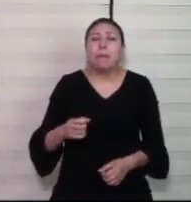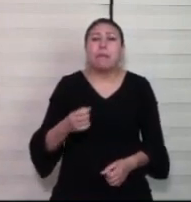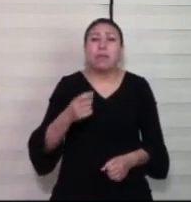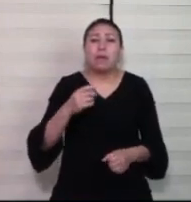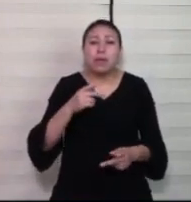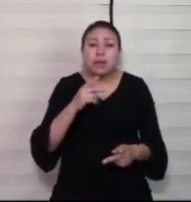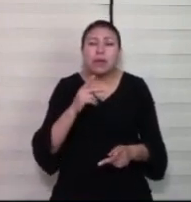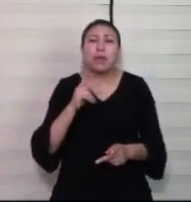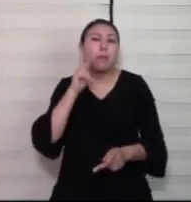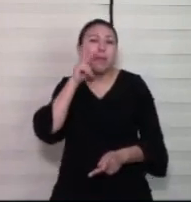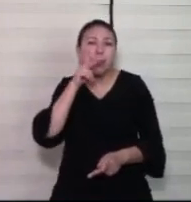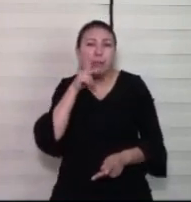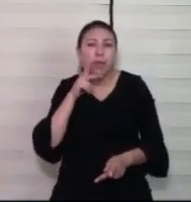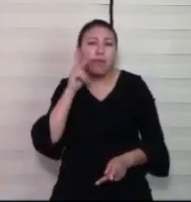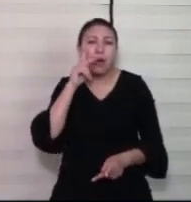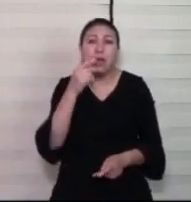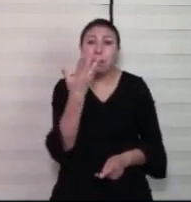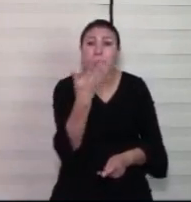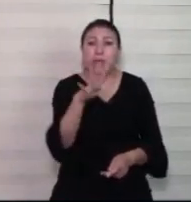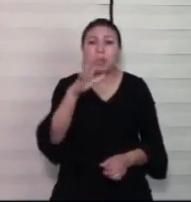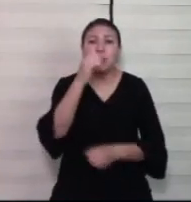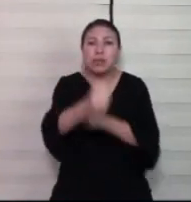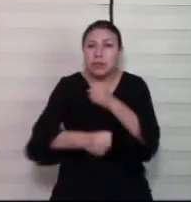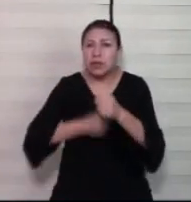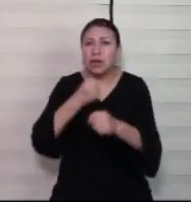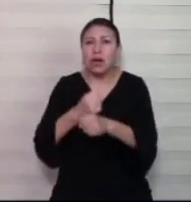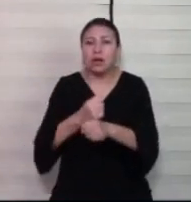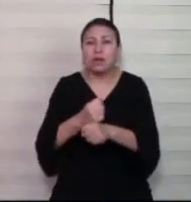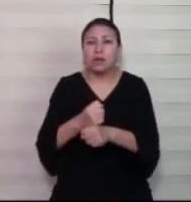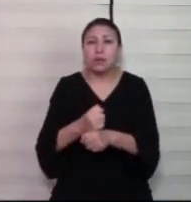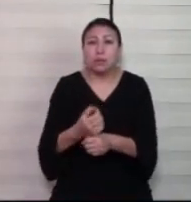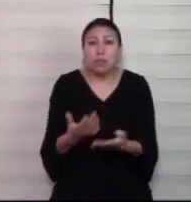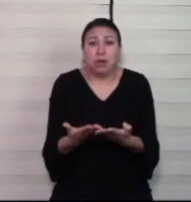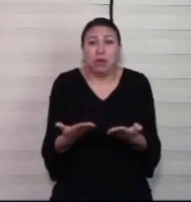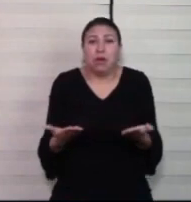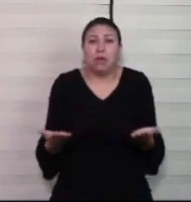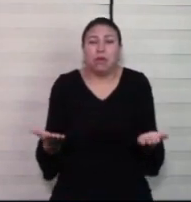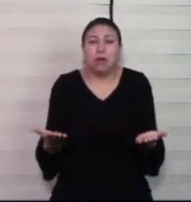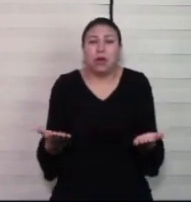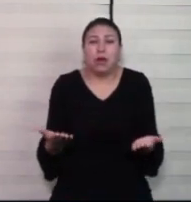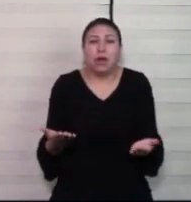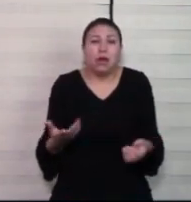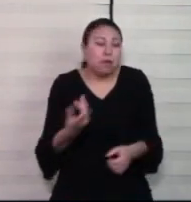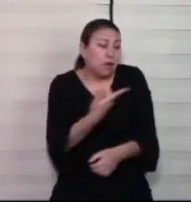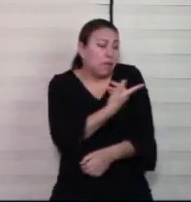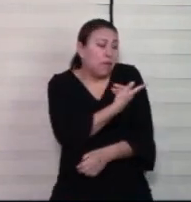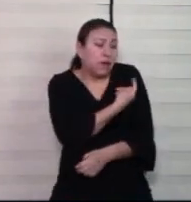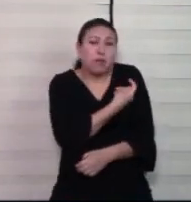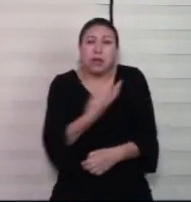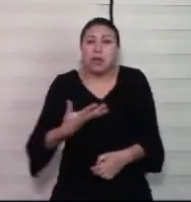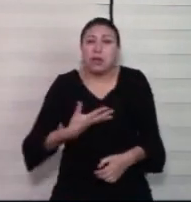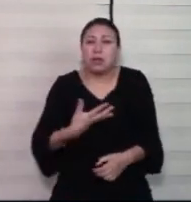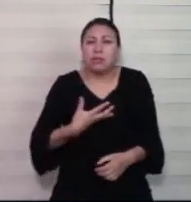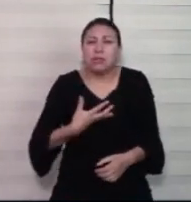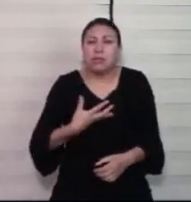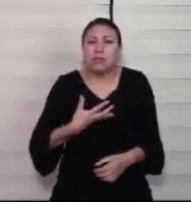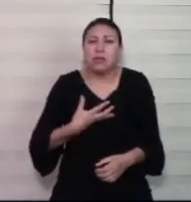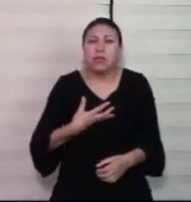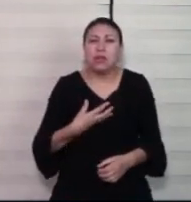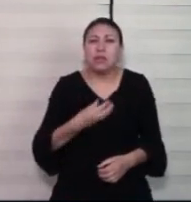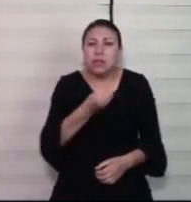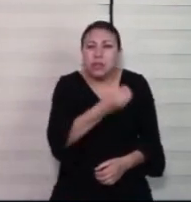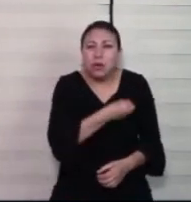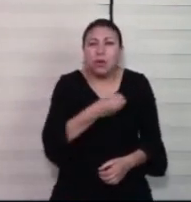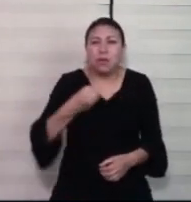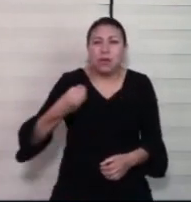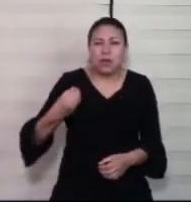años. Sin embargo, tenemos ahorita una vacuna que está siendo presionada, una